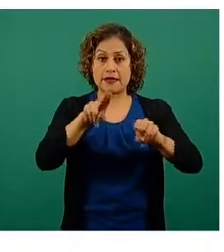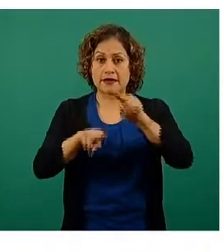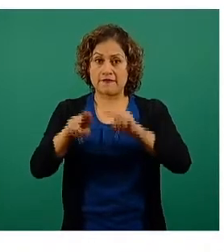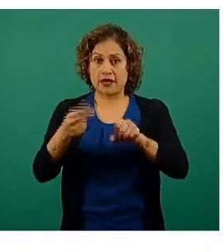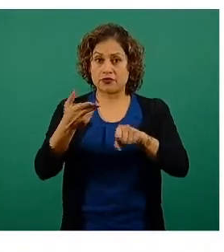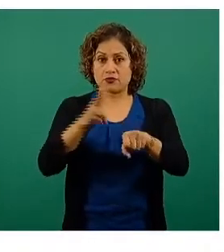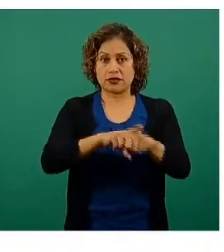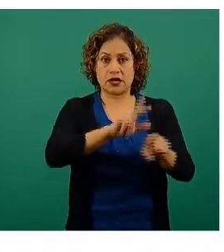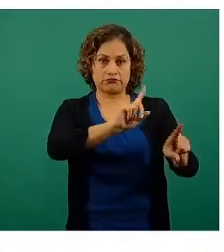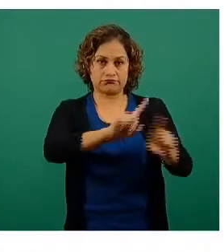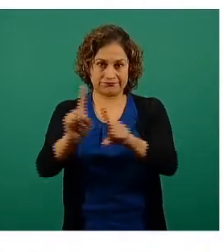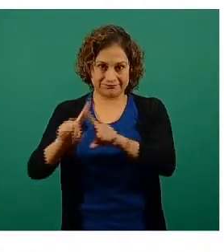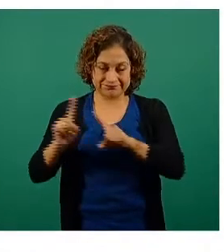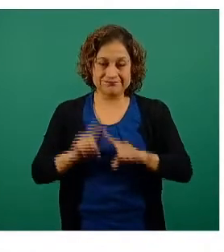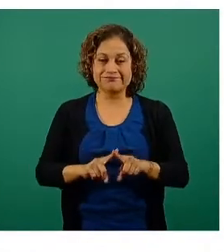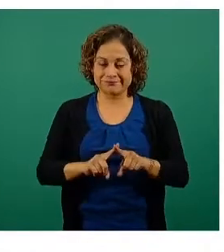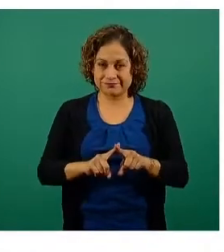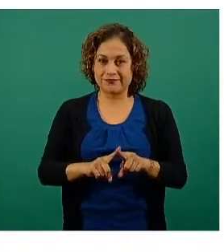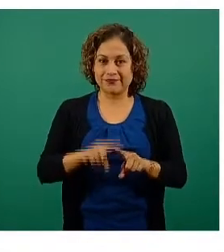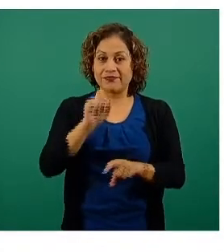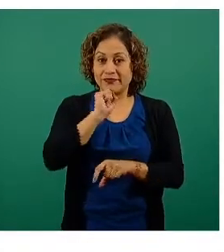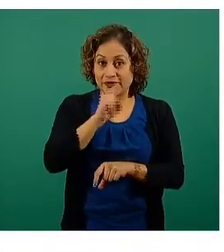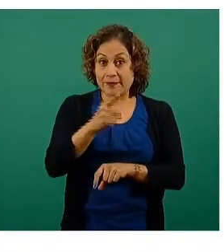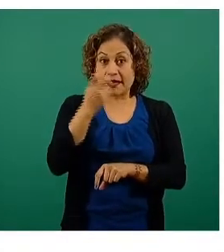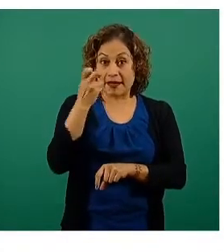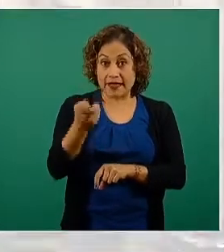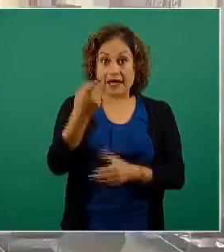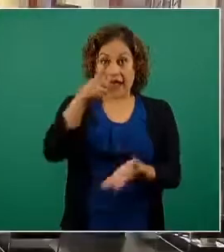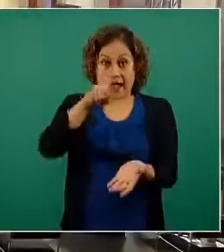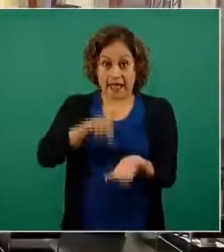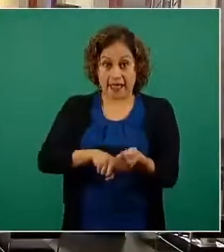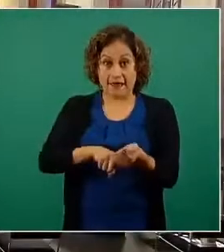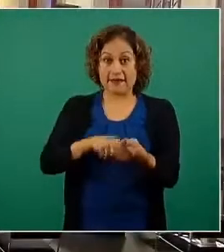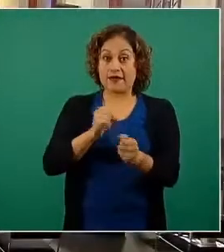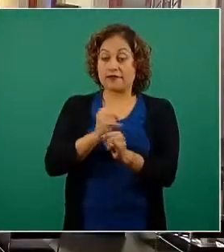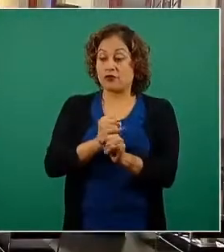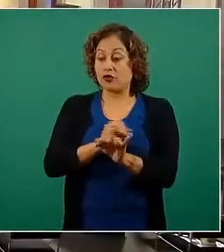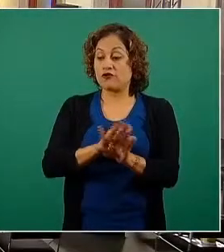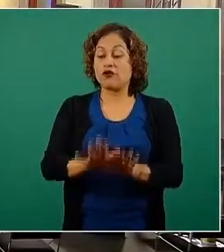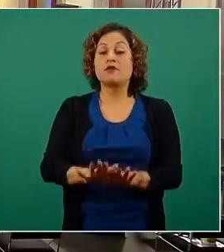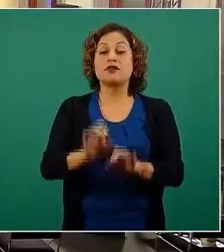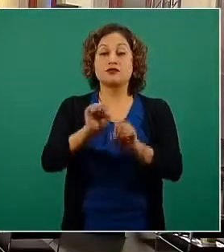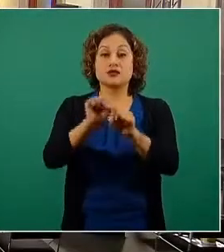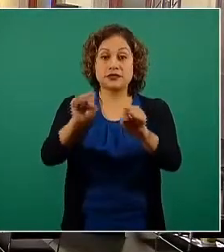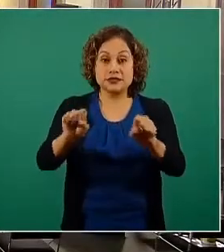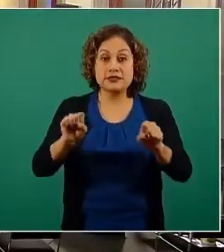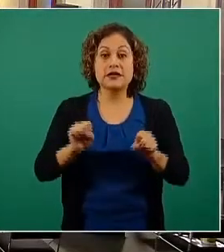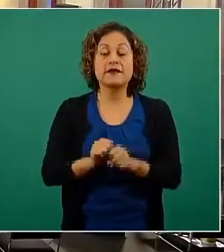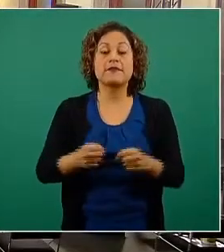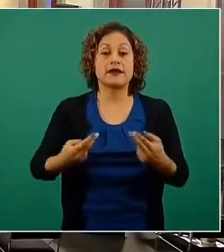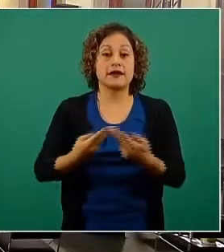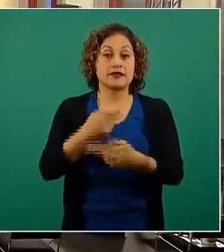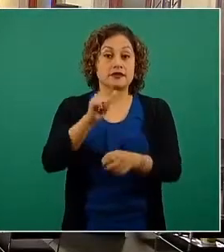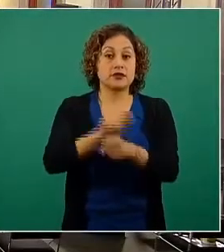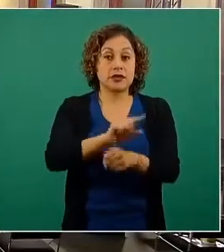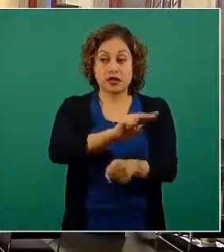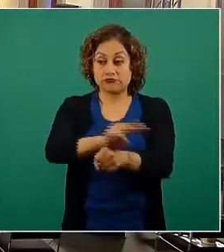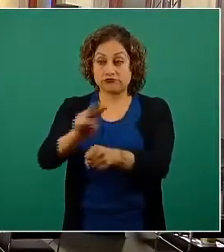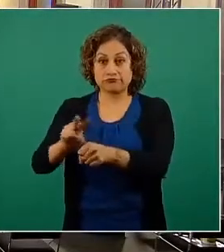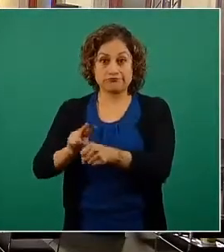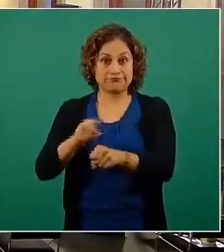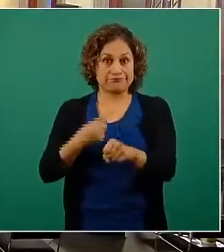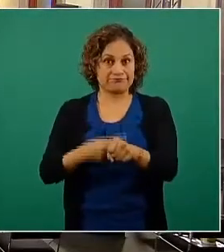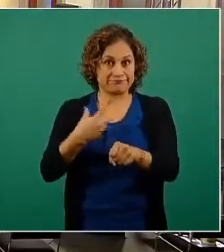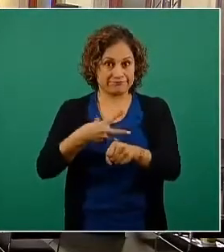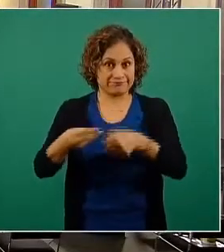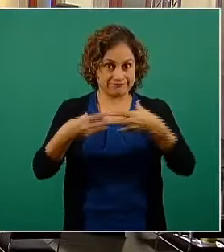y que gracias a este reporte que se hace en la plataforma del Sistema Nacional de Vigilancia Epidemiológica, pues podemos contar con la